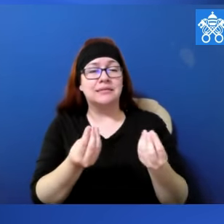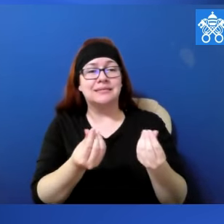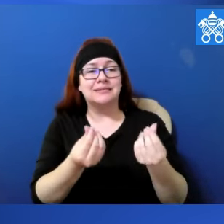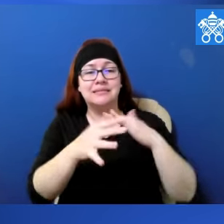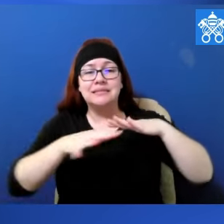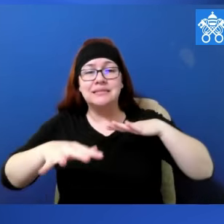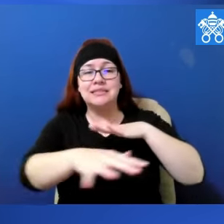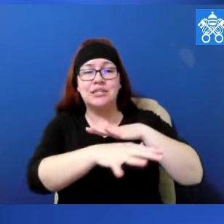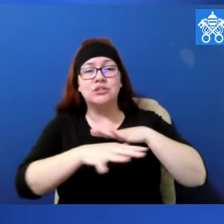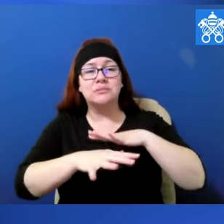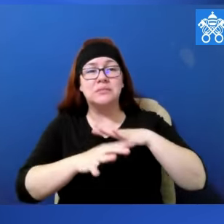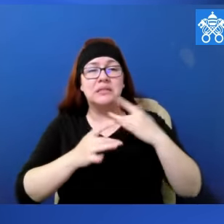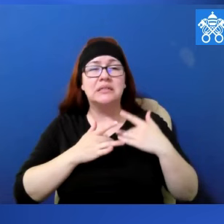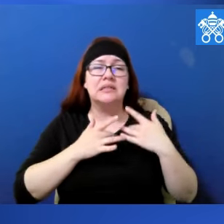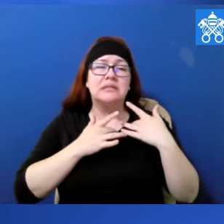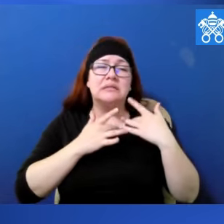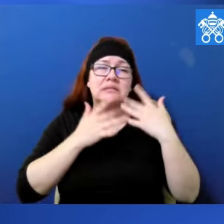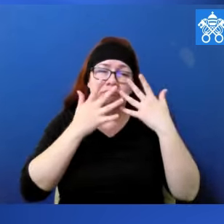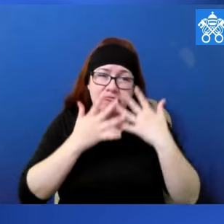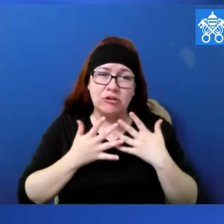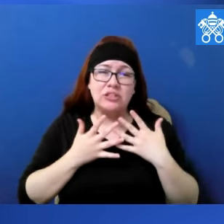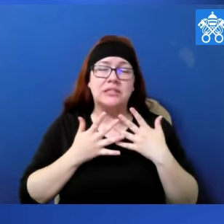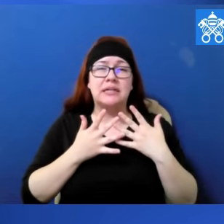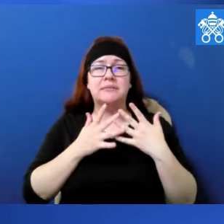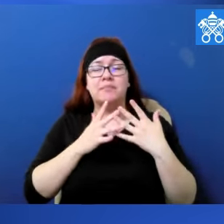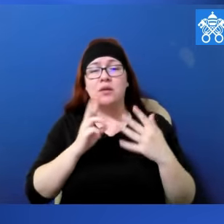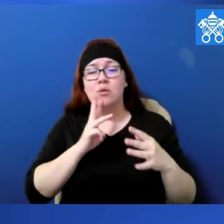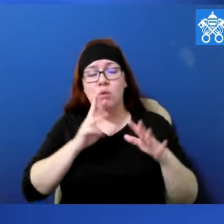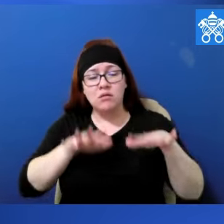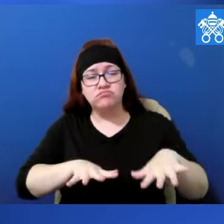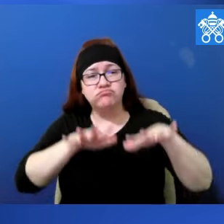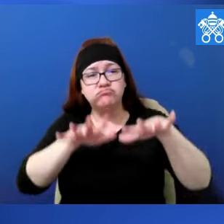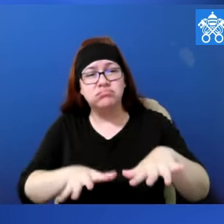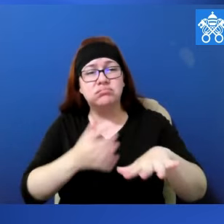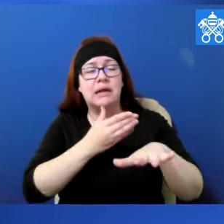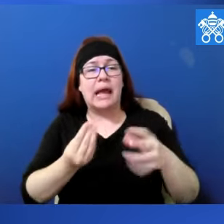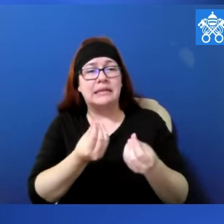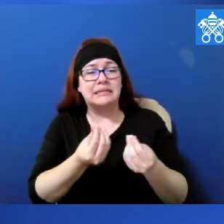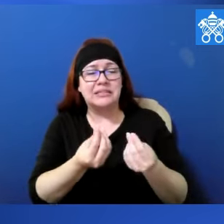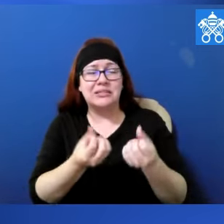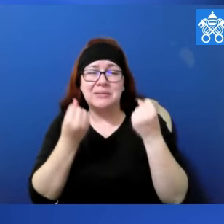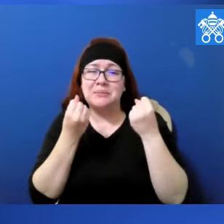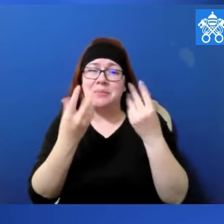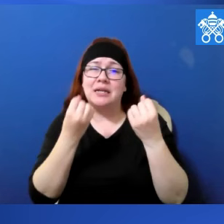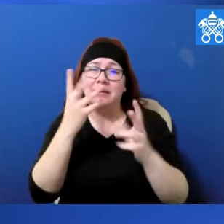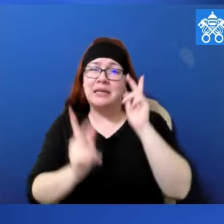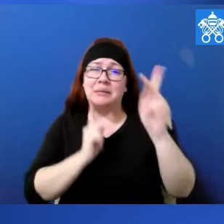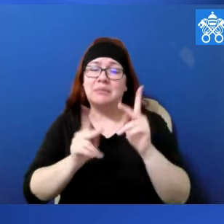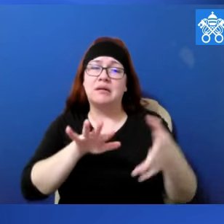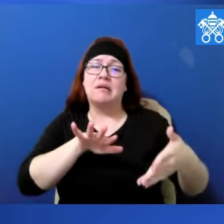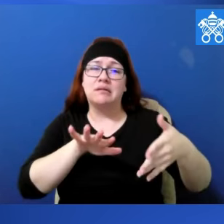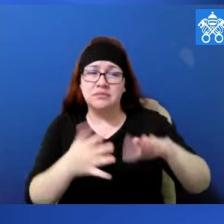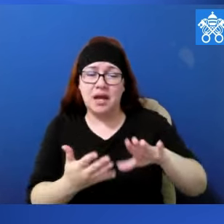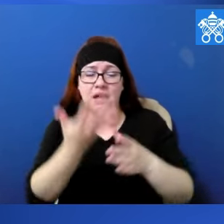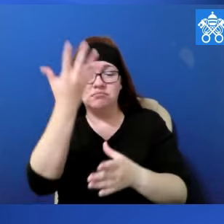Lamentablemente, los mares y los desiertos de las rutas migratorias son lugares donde mueren muchas